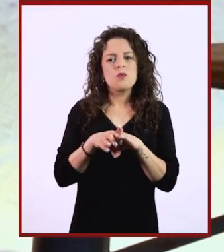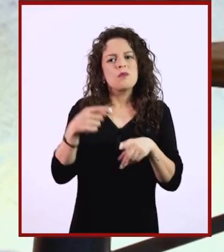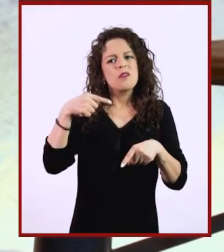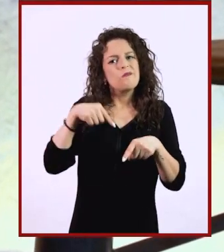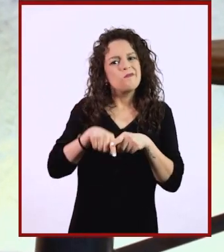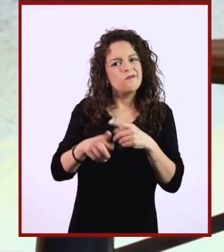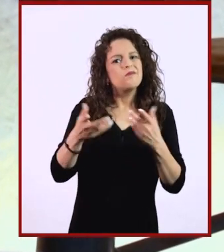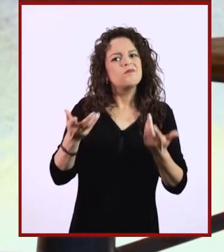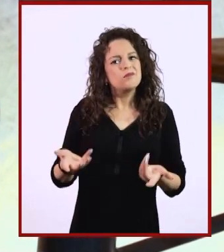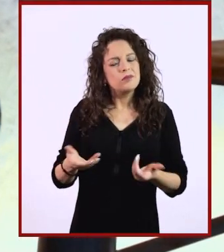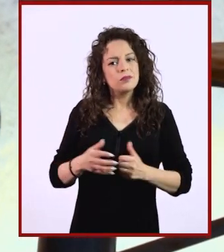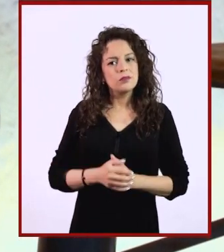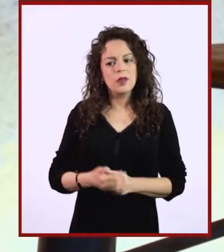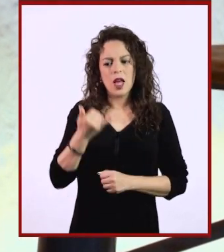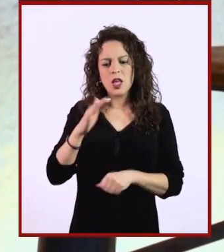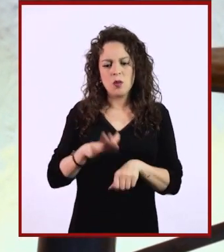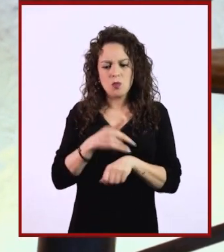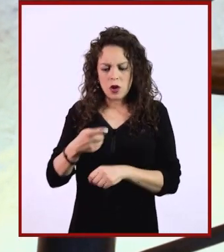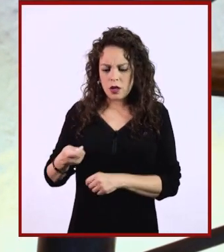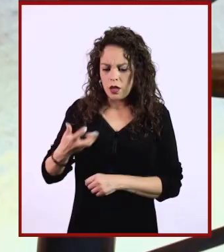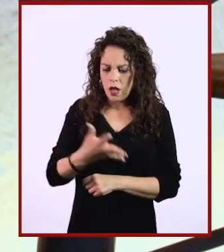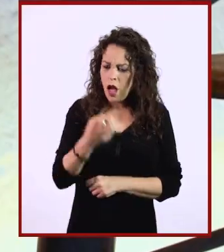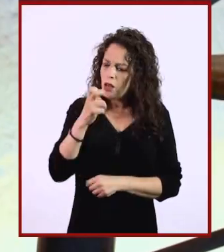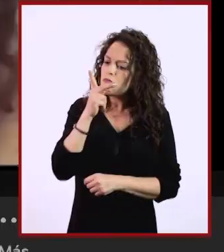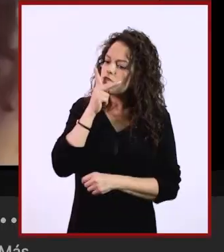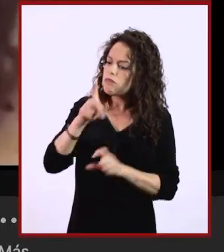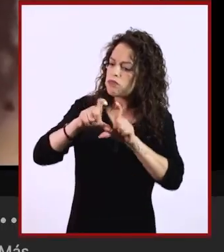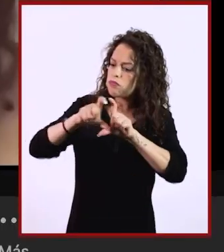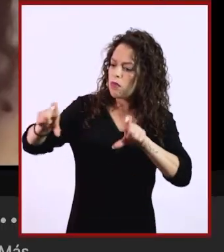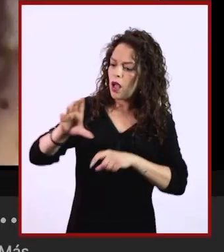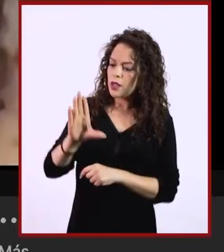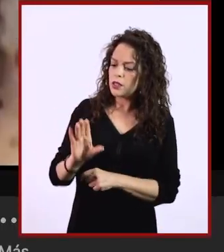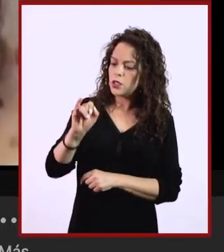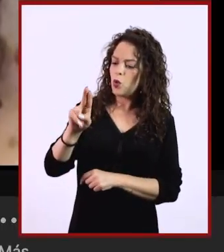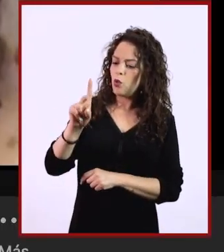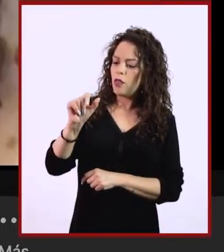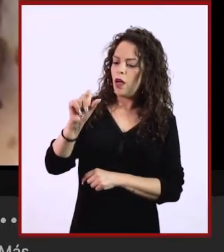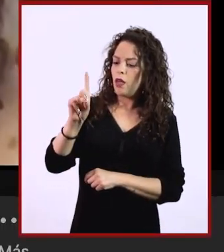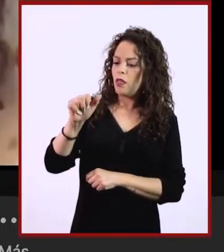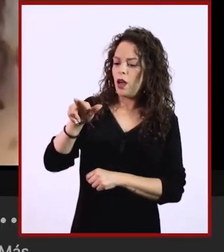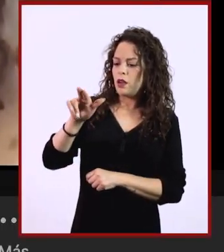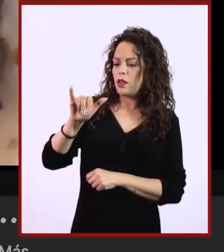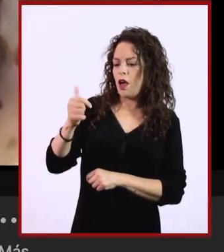necesario el término de ciudadanía global? Si bien es cierto que no hay